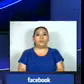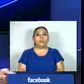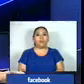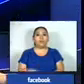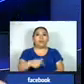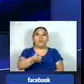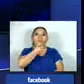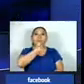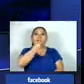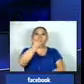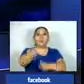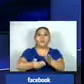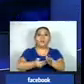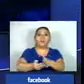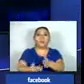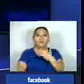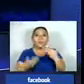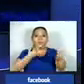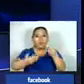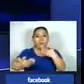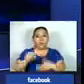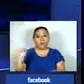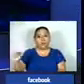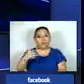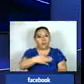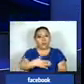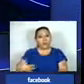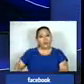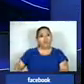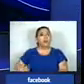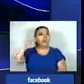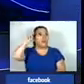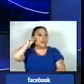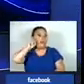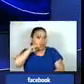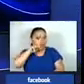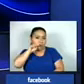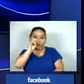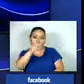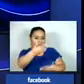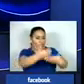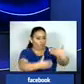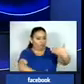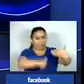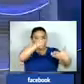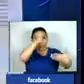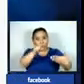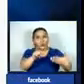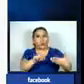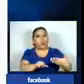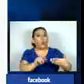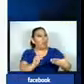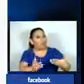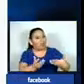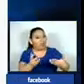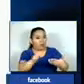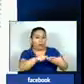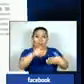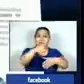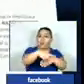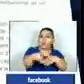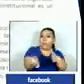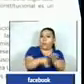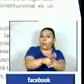Comenzamos con el detalle de las noticias. presidente de la República, Nayib Bukele, vetó el decreto legislativo en el cual los diputados